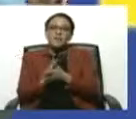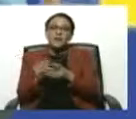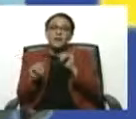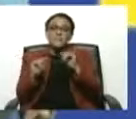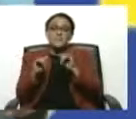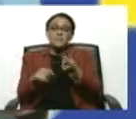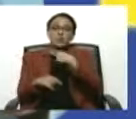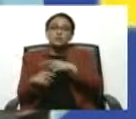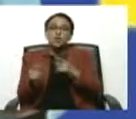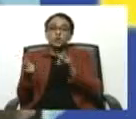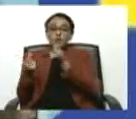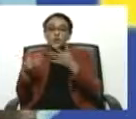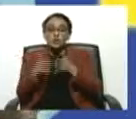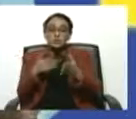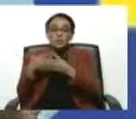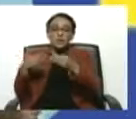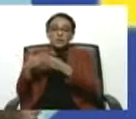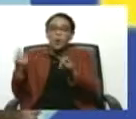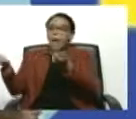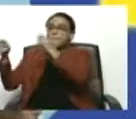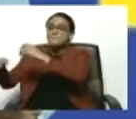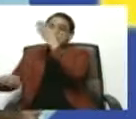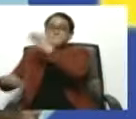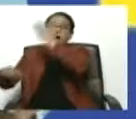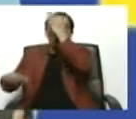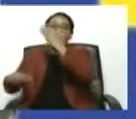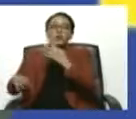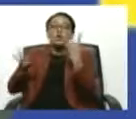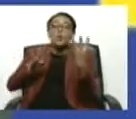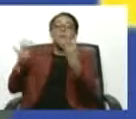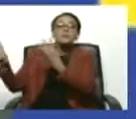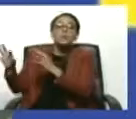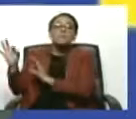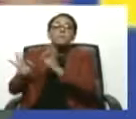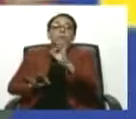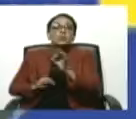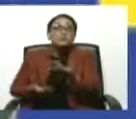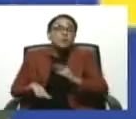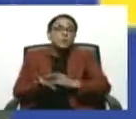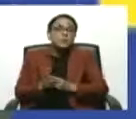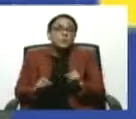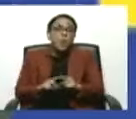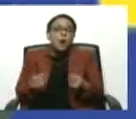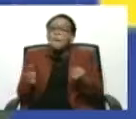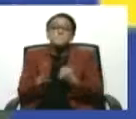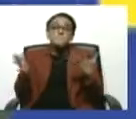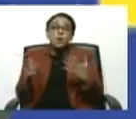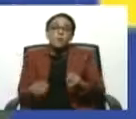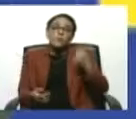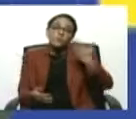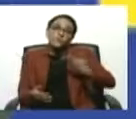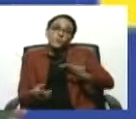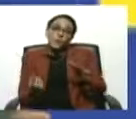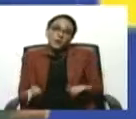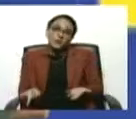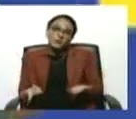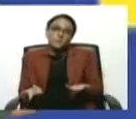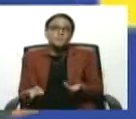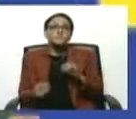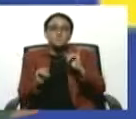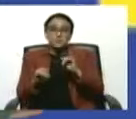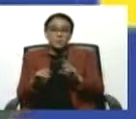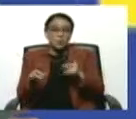Venezuela cayó en un 99%. Y el impacto entre 2015 y 2021 en el Producto